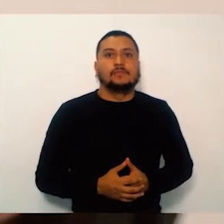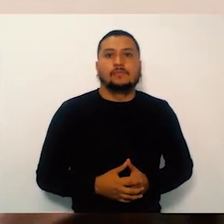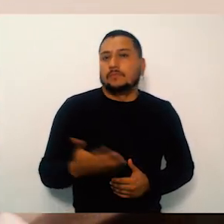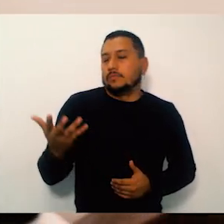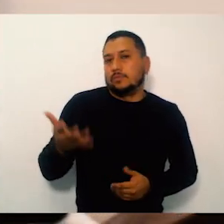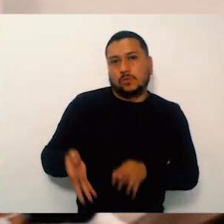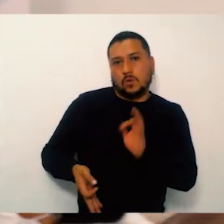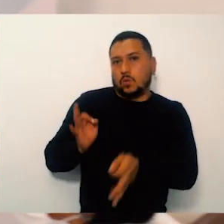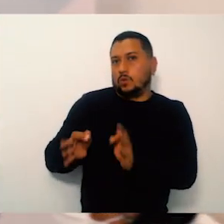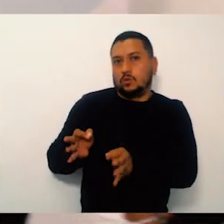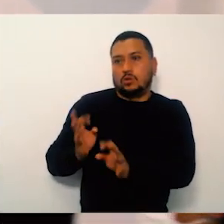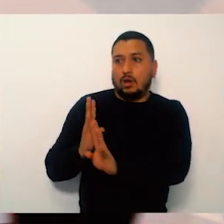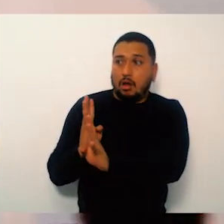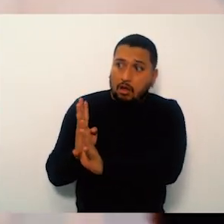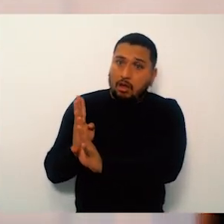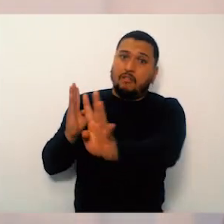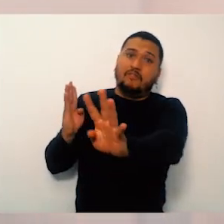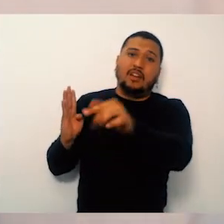sí